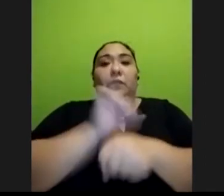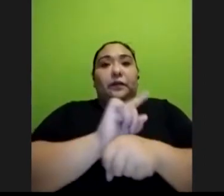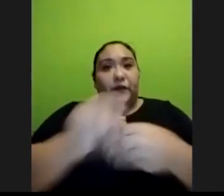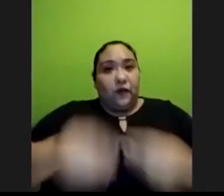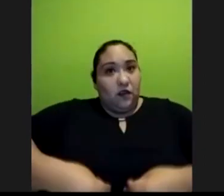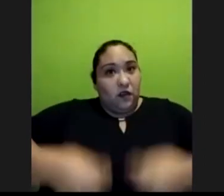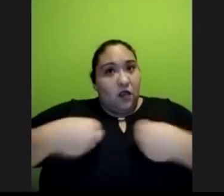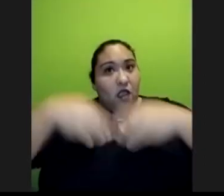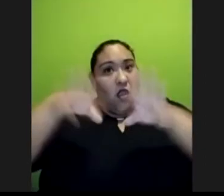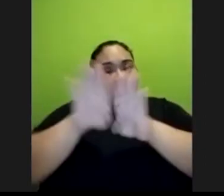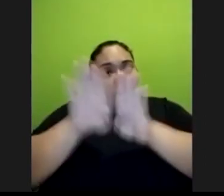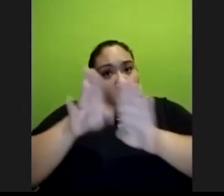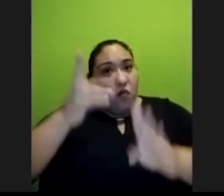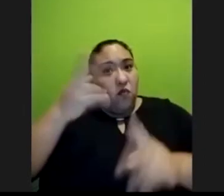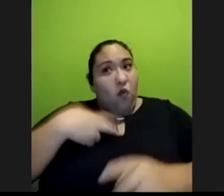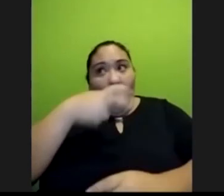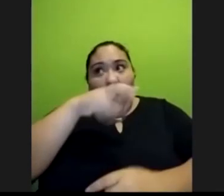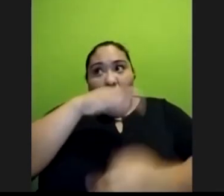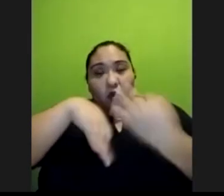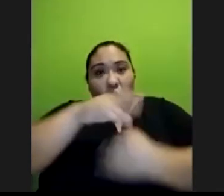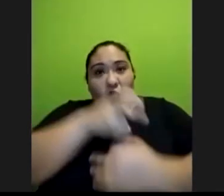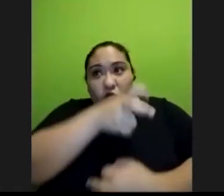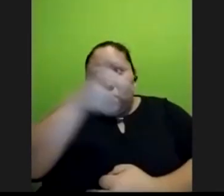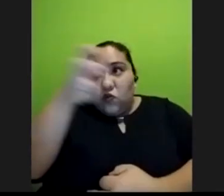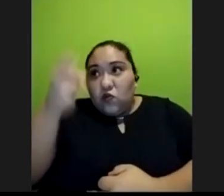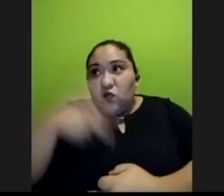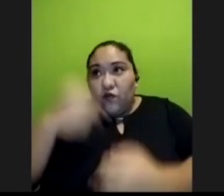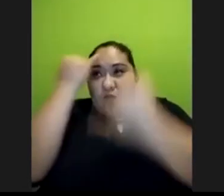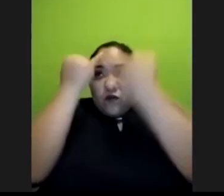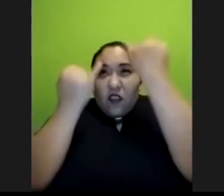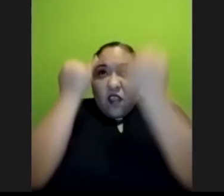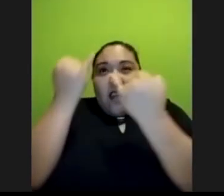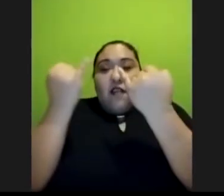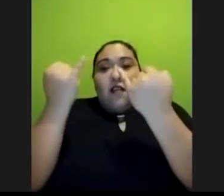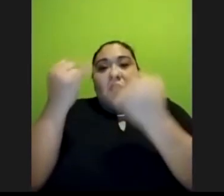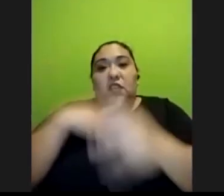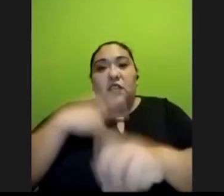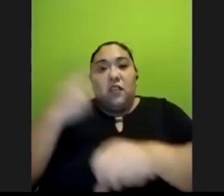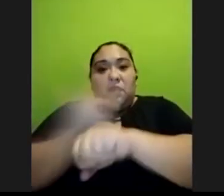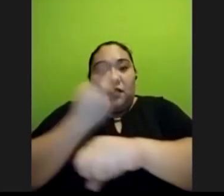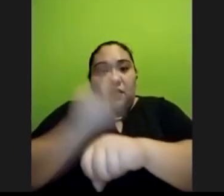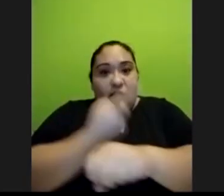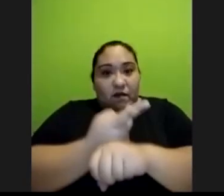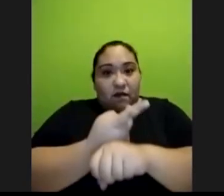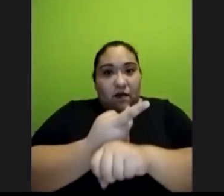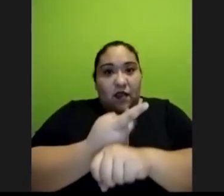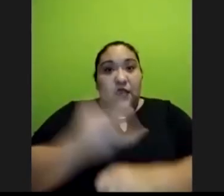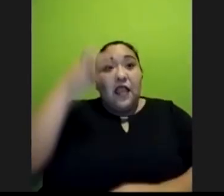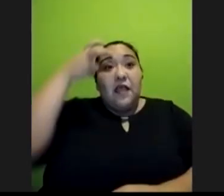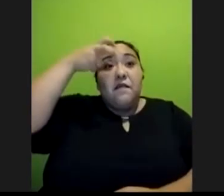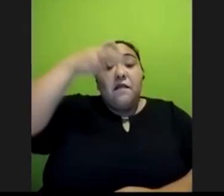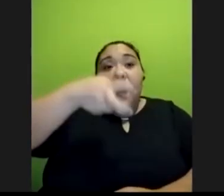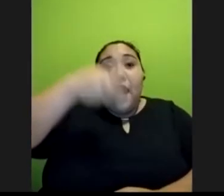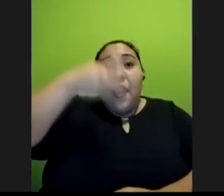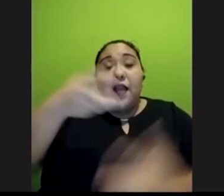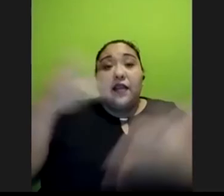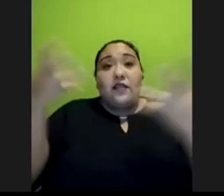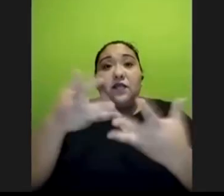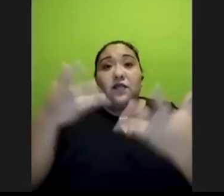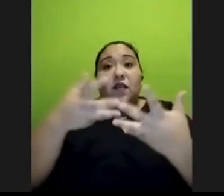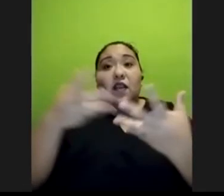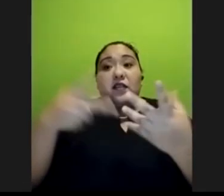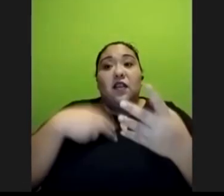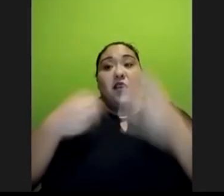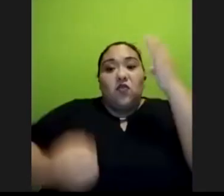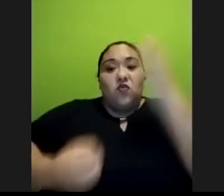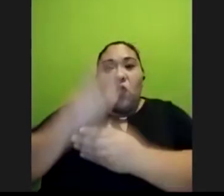ellos y ellas se van haciendo sus propias ideas de lo que está pasando, y para eso, pues, requieren, digamos, de explicaciones o requieren de cierta comprensión. Yo